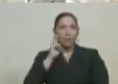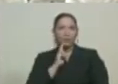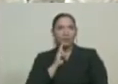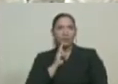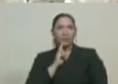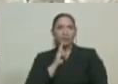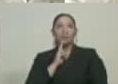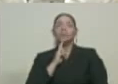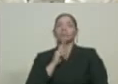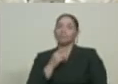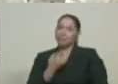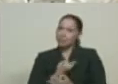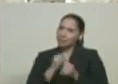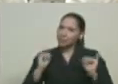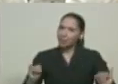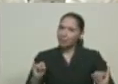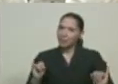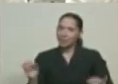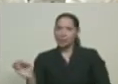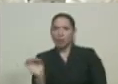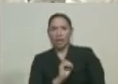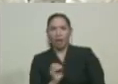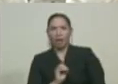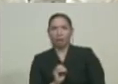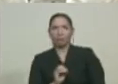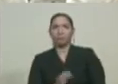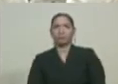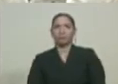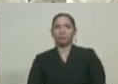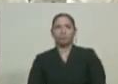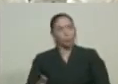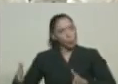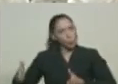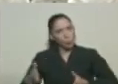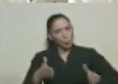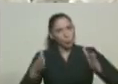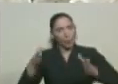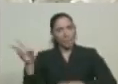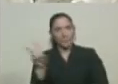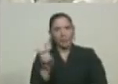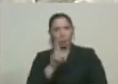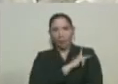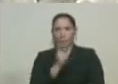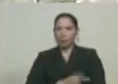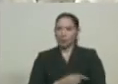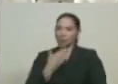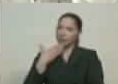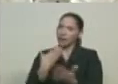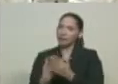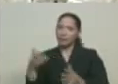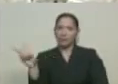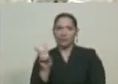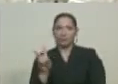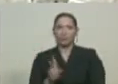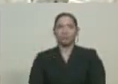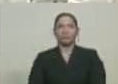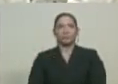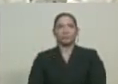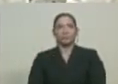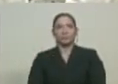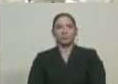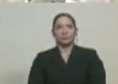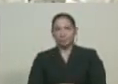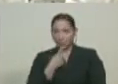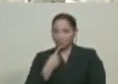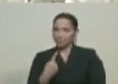decimos, independencia o nada, y aquí vamos, rumbo a la Venezuela potencia. Muchas gracias, Venezuela. Bien, escuchaban